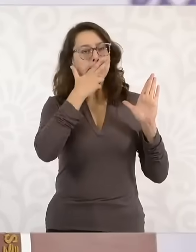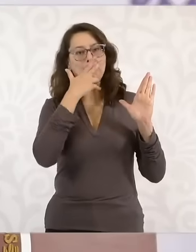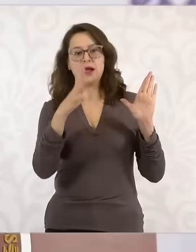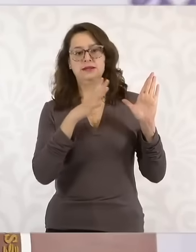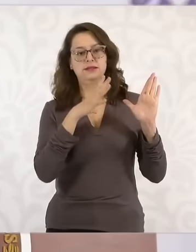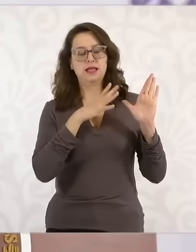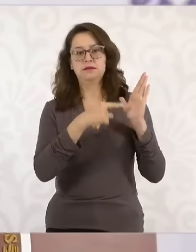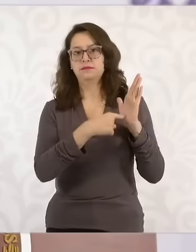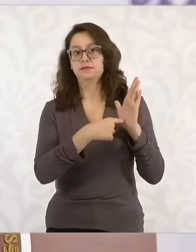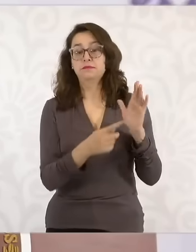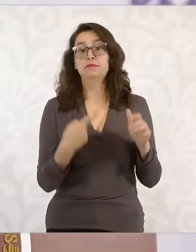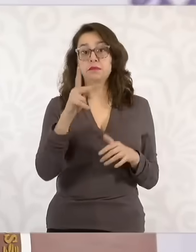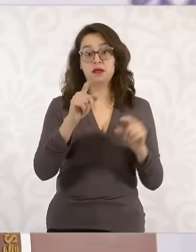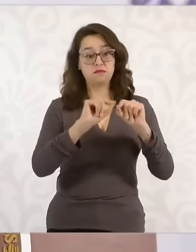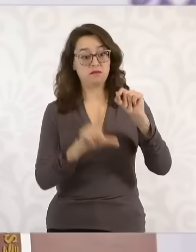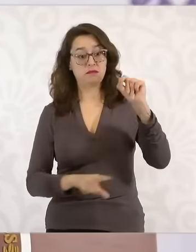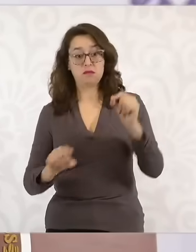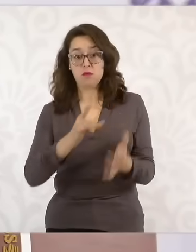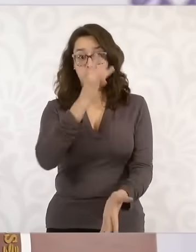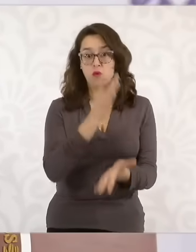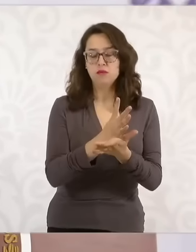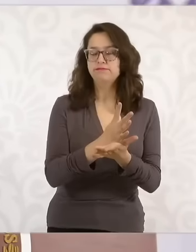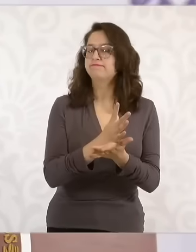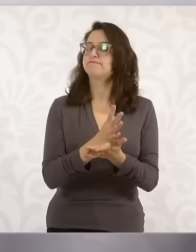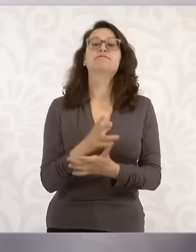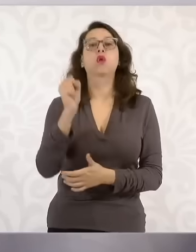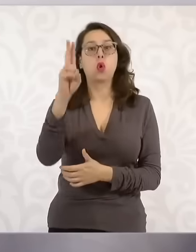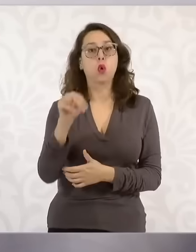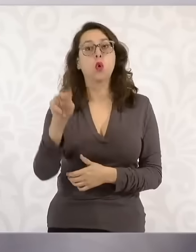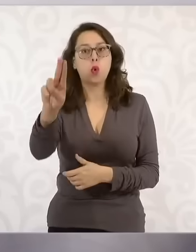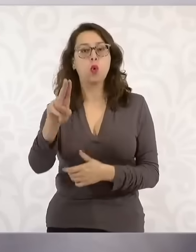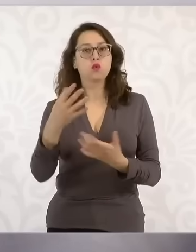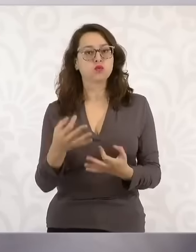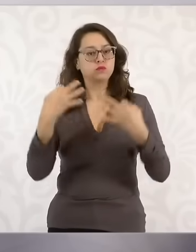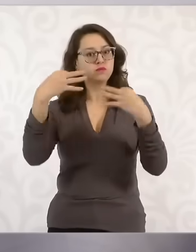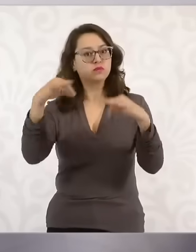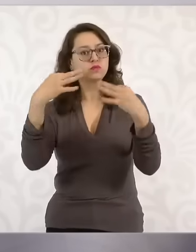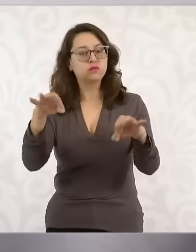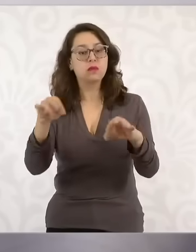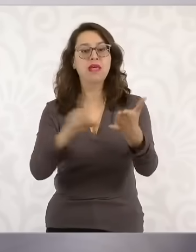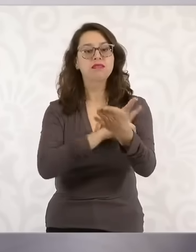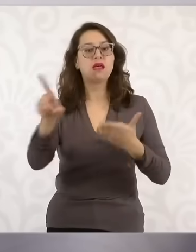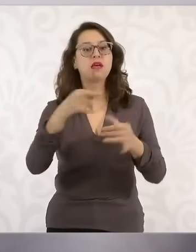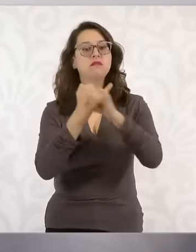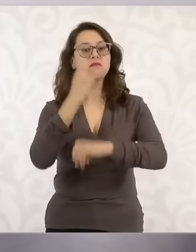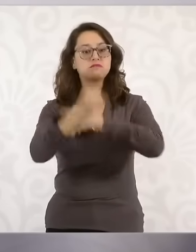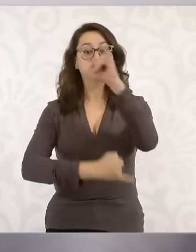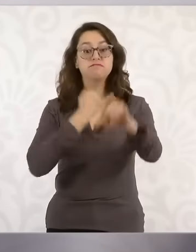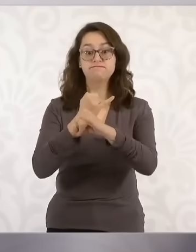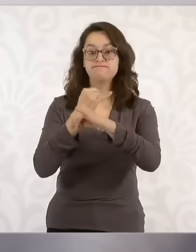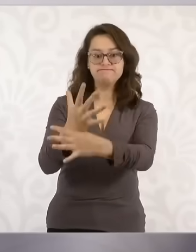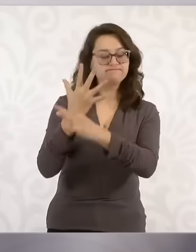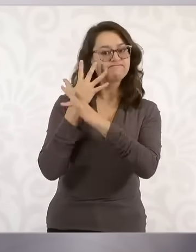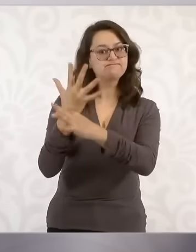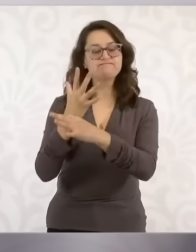principio nacional. La Carta de las Naciones Unidas y el derecho internacional establecen de manera